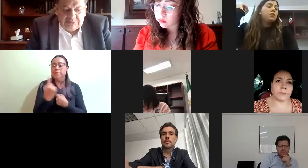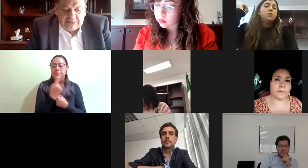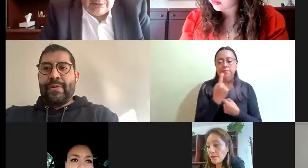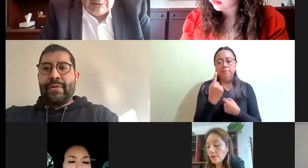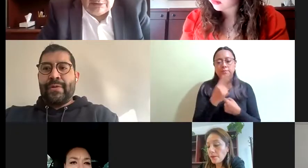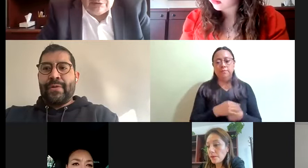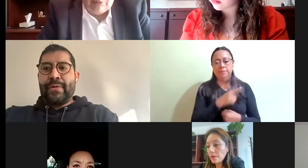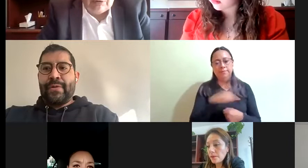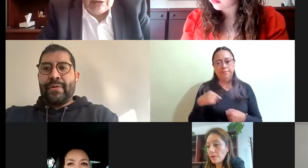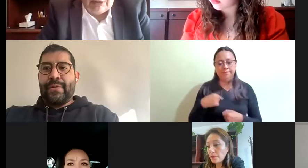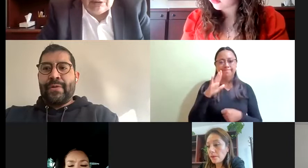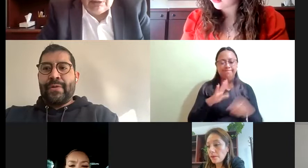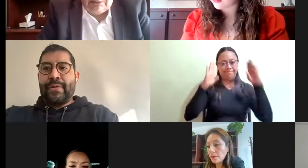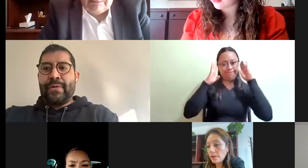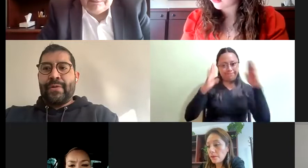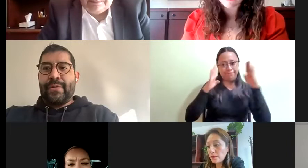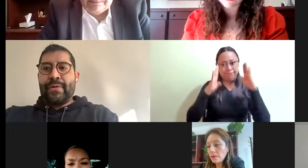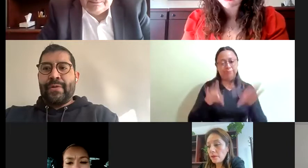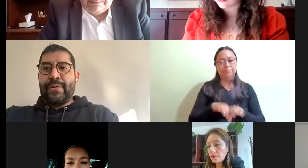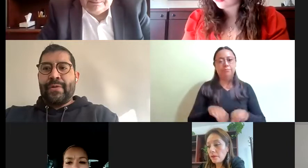seguimos enfrascados